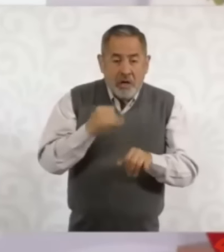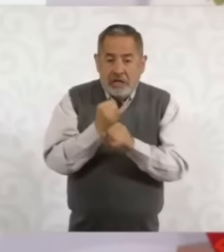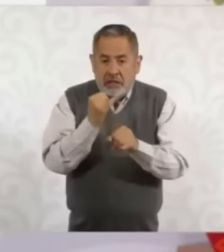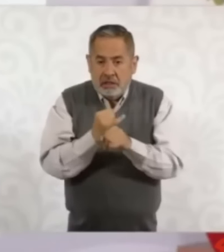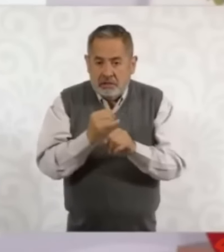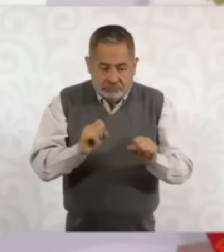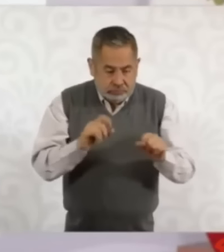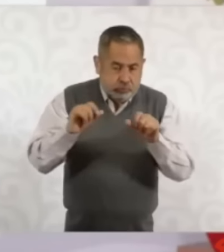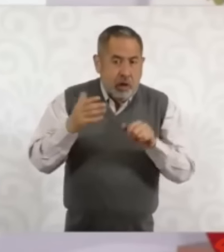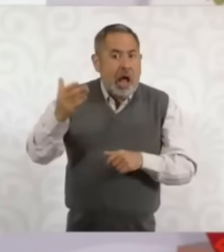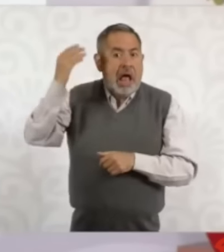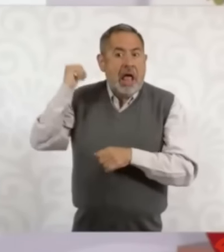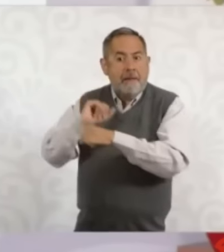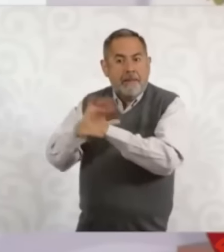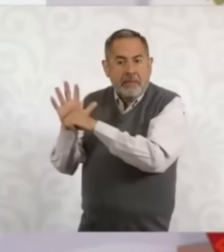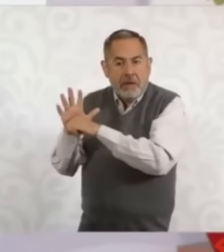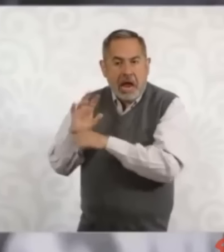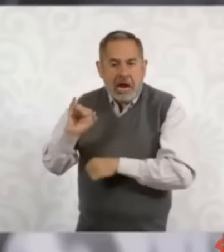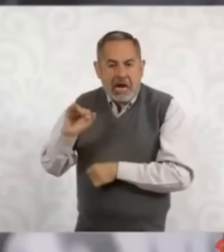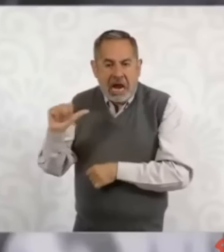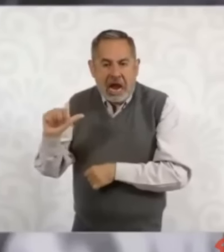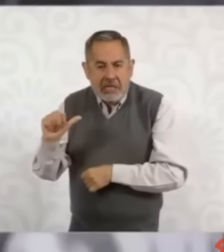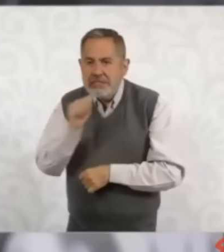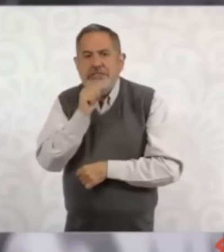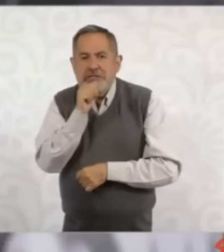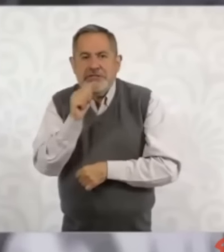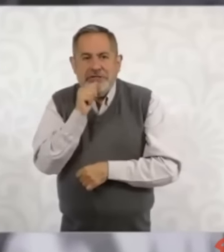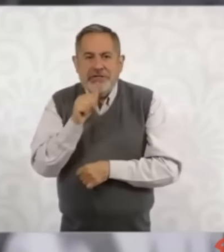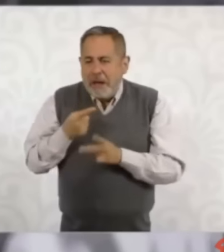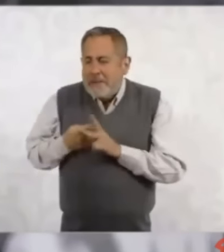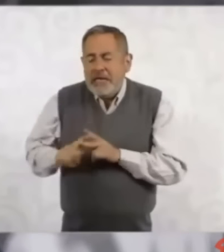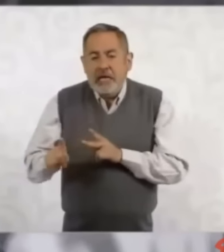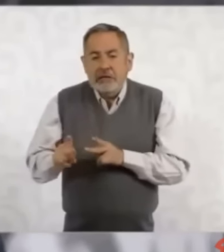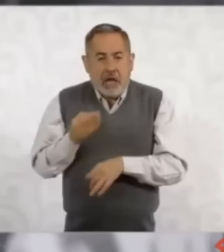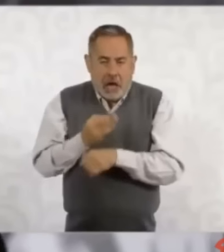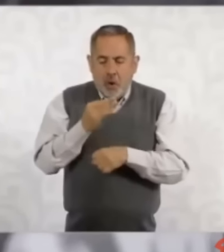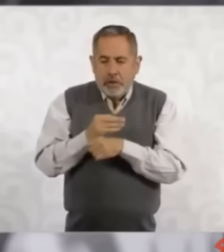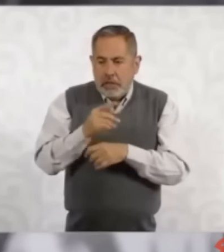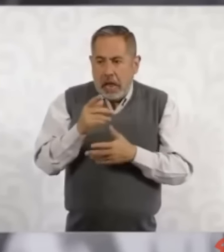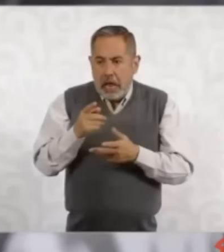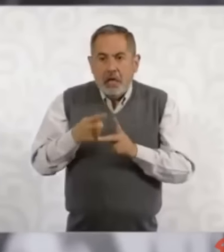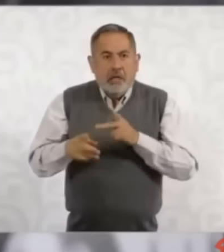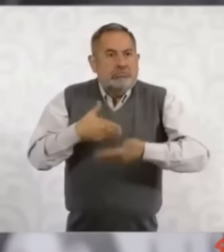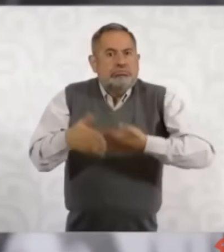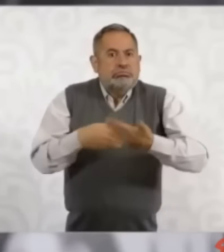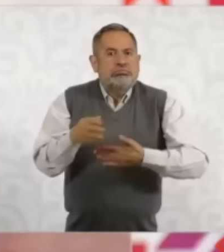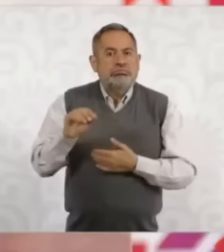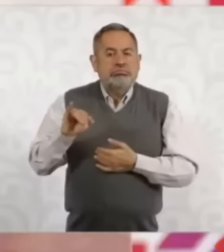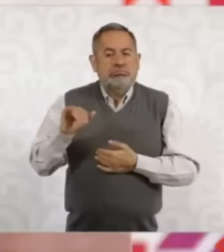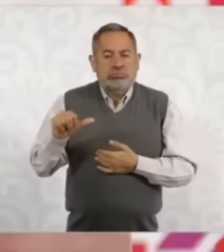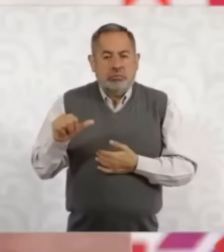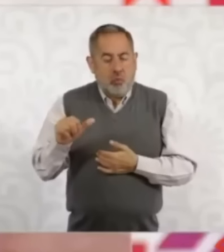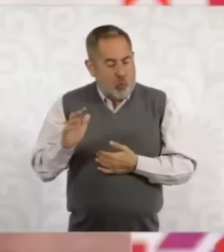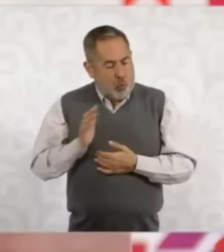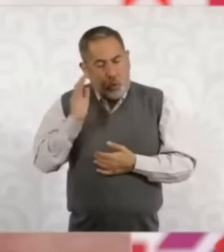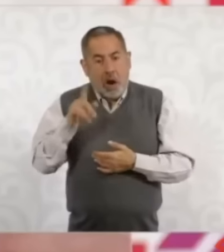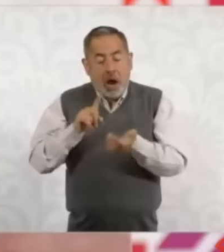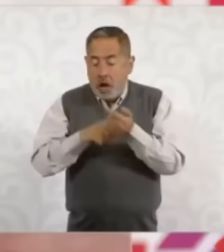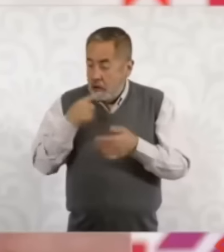existía la inteligencia artificial durante la pandemia, hoy existe y cada vez está más desarrollada. A mí me